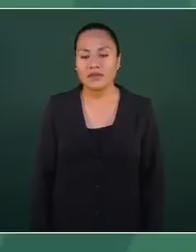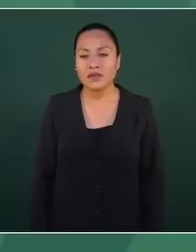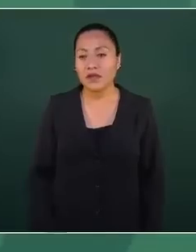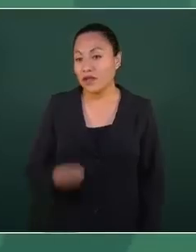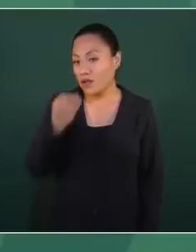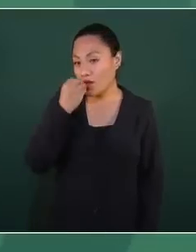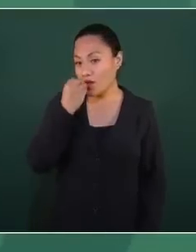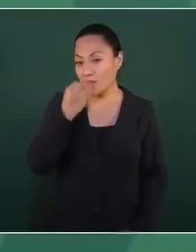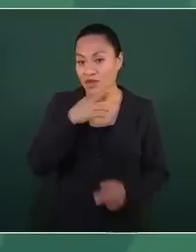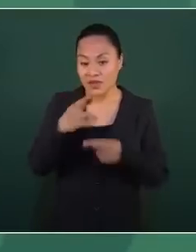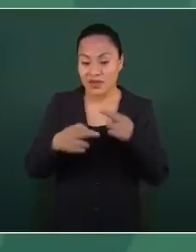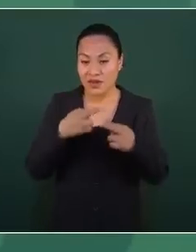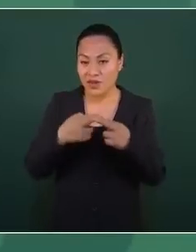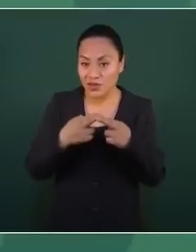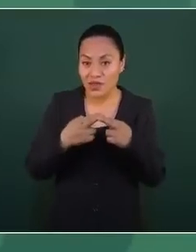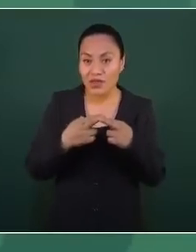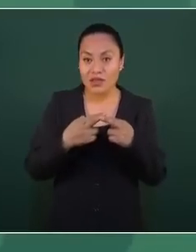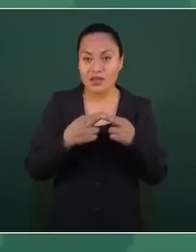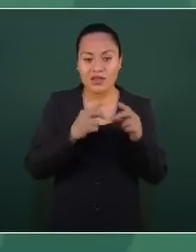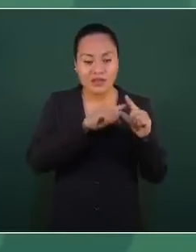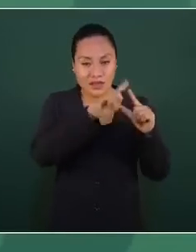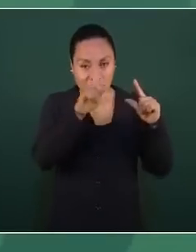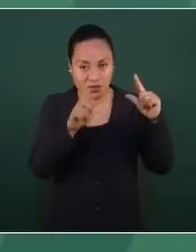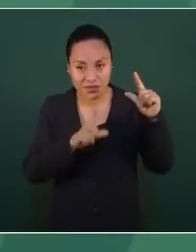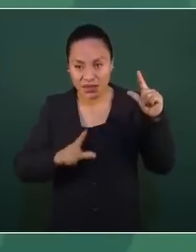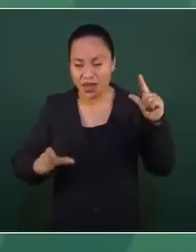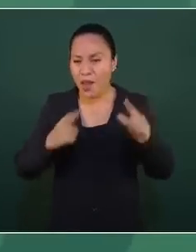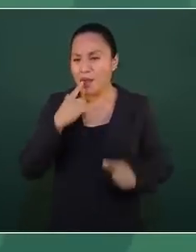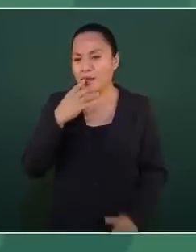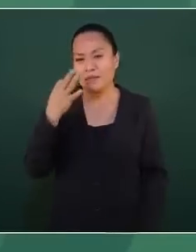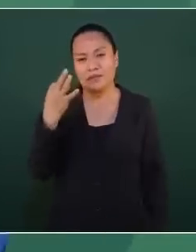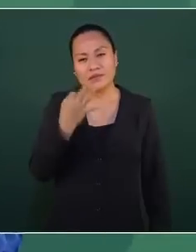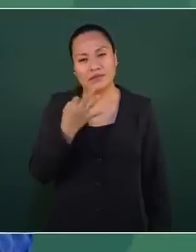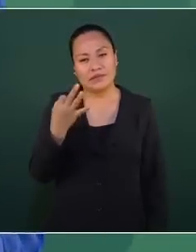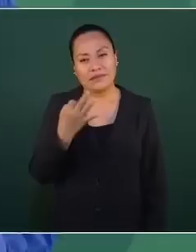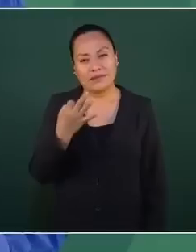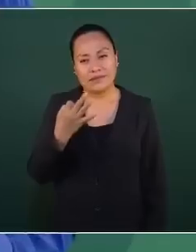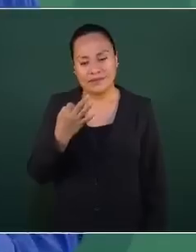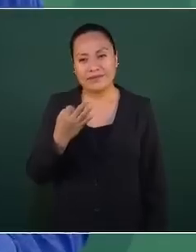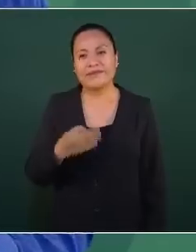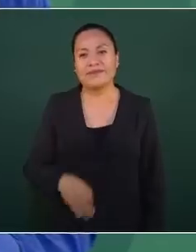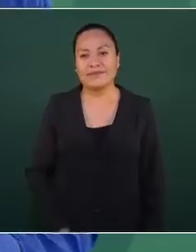regional del país es exquisita, ¿no?